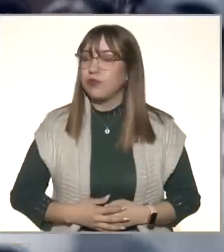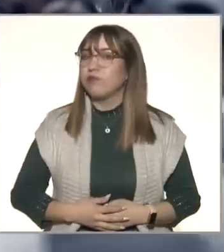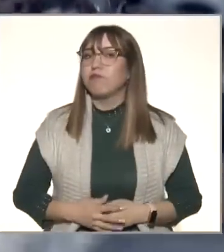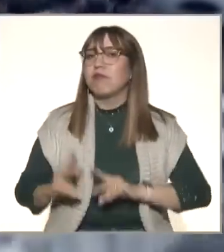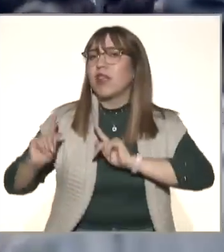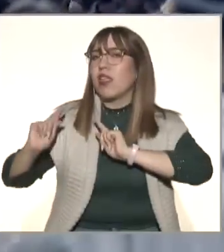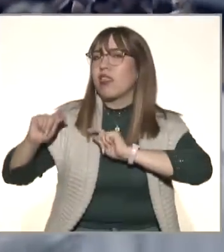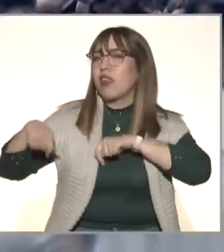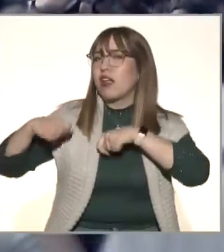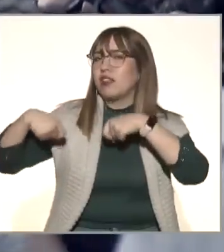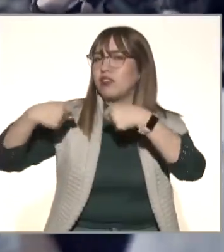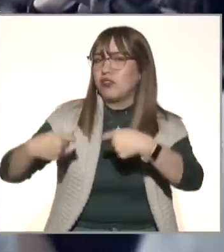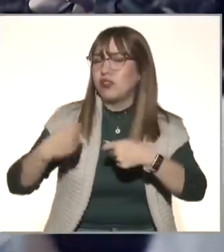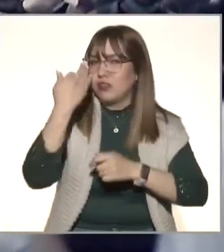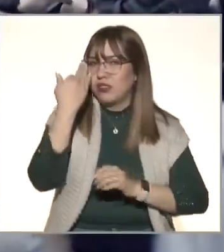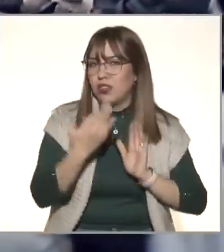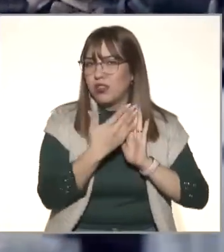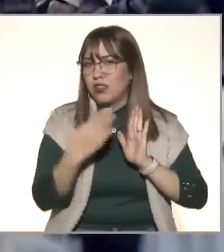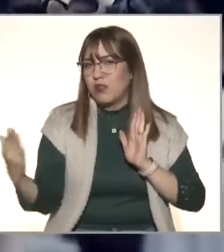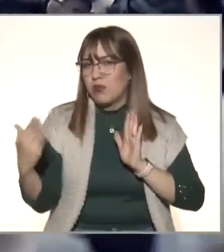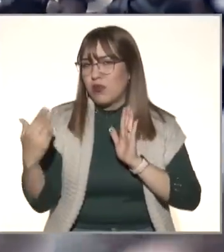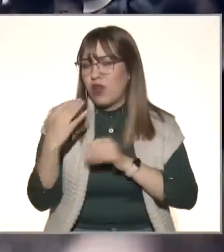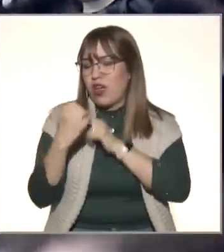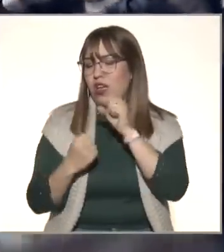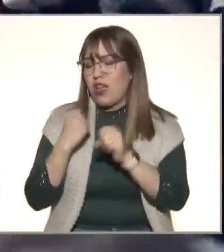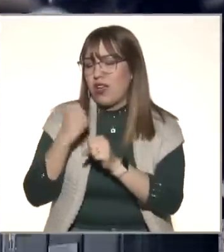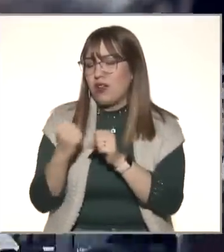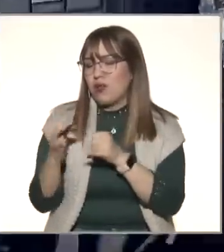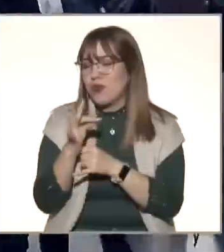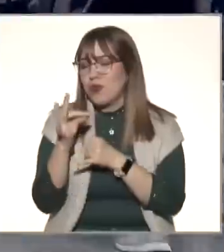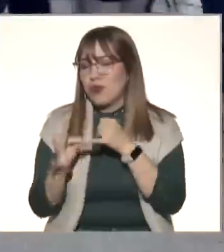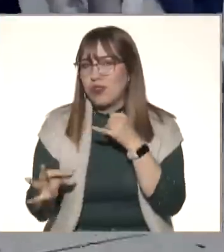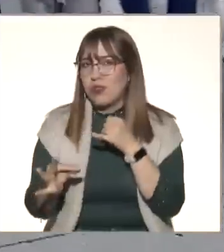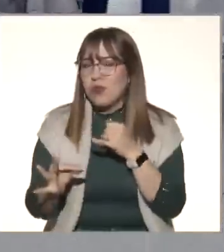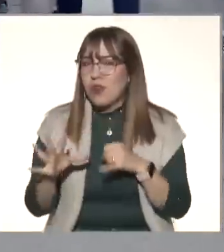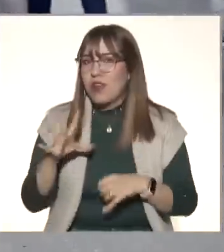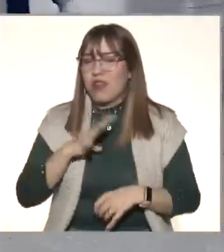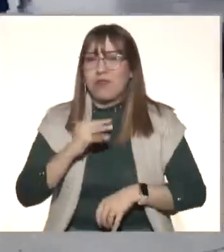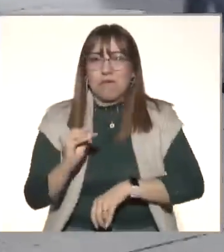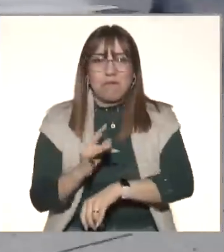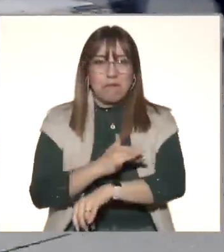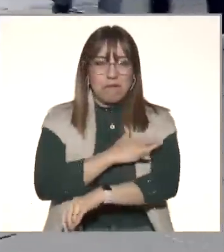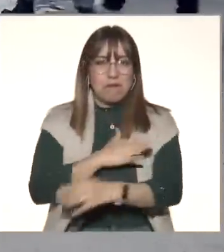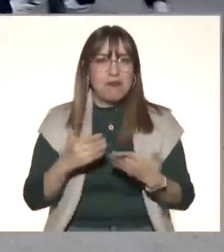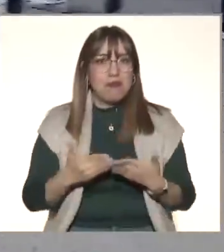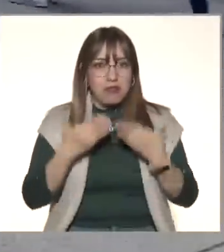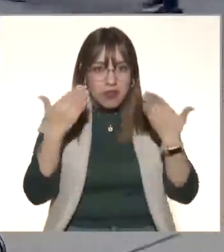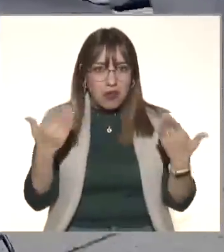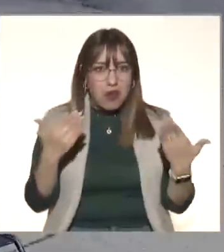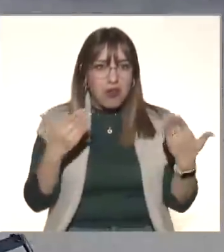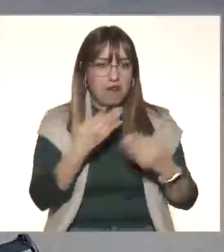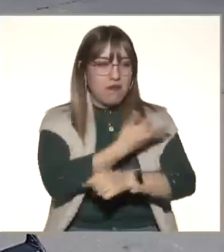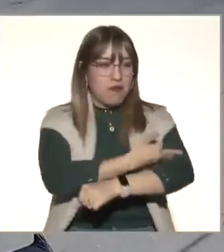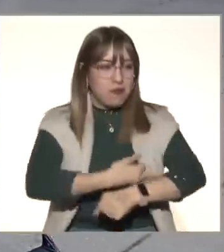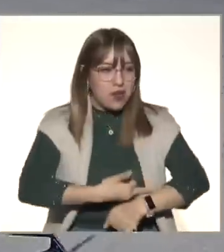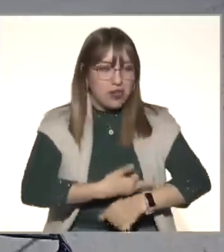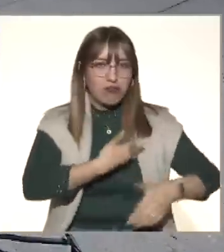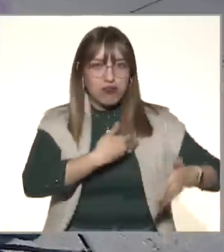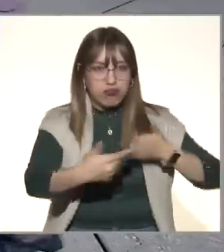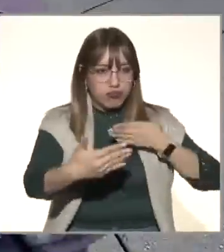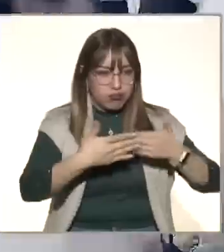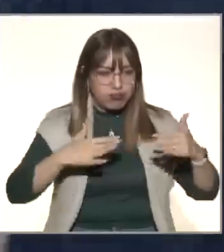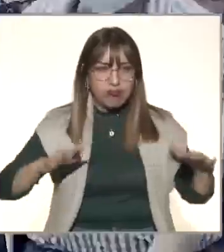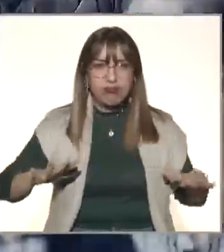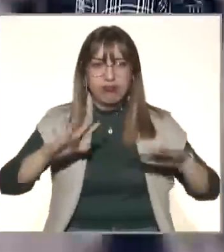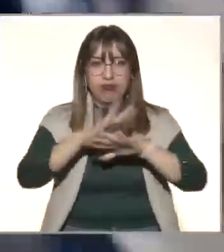las tradiciones de la época de fin de año despiertan emociones que hoy tienen nuevas adaptaciones para las familias. Los festejos